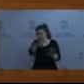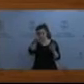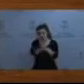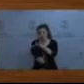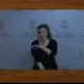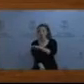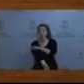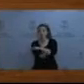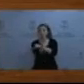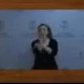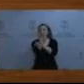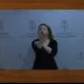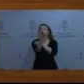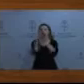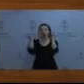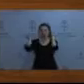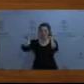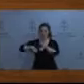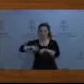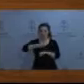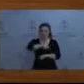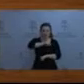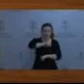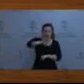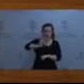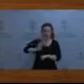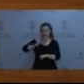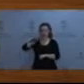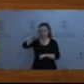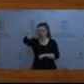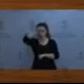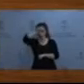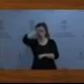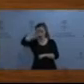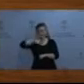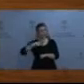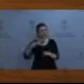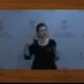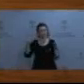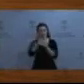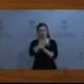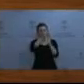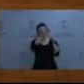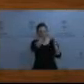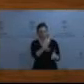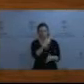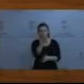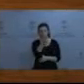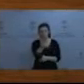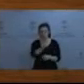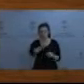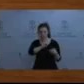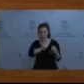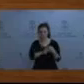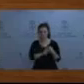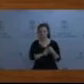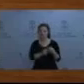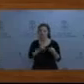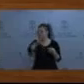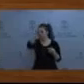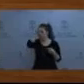de ese acuerdo. Y mire, yo discrepo con usted en dos sentidos. Primero,